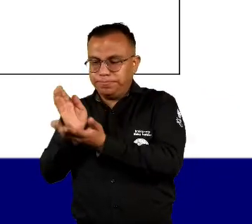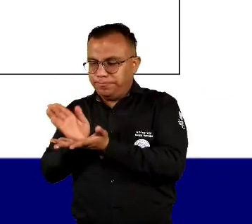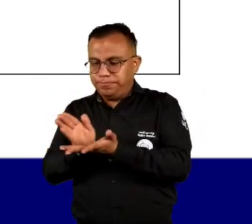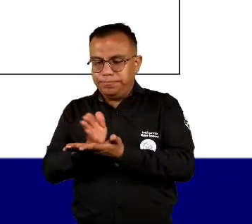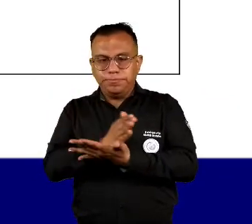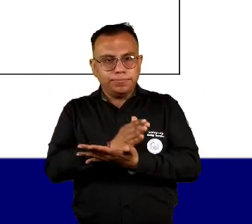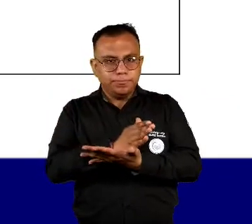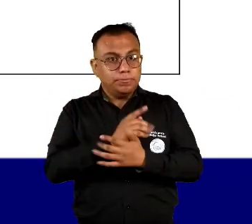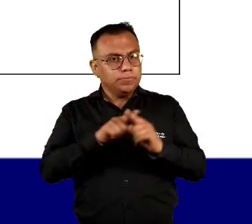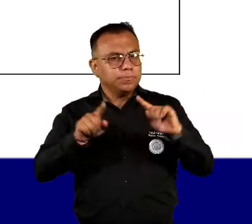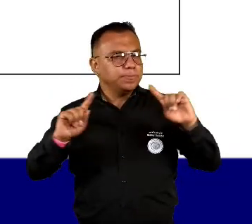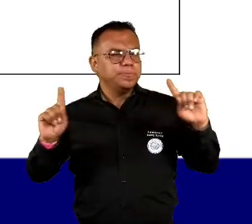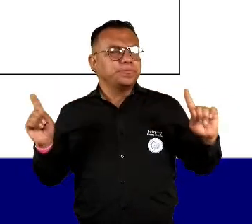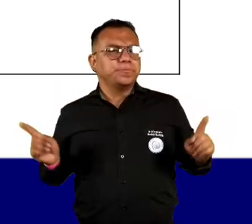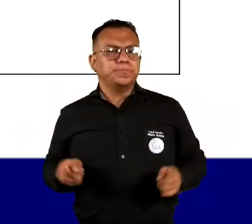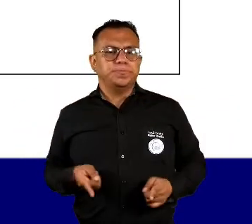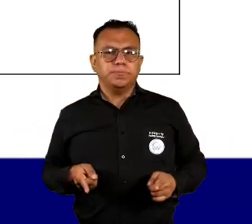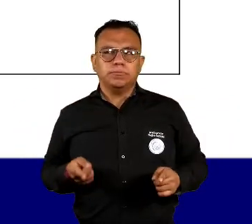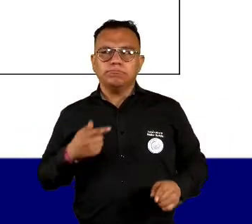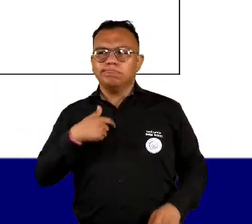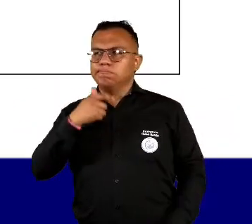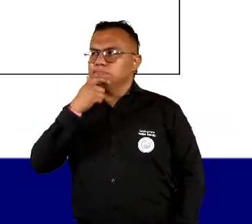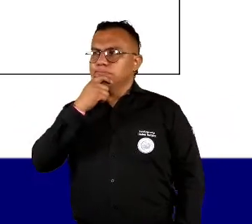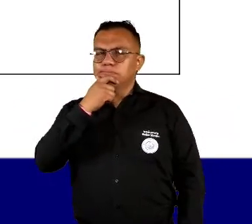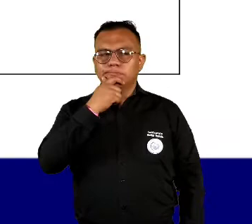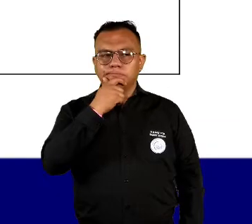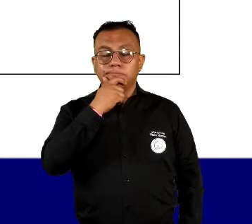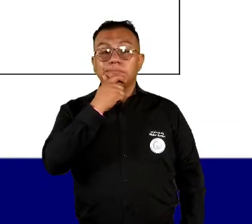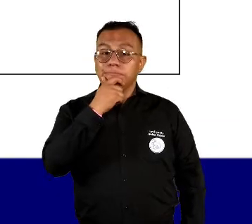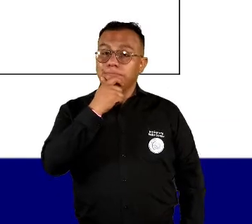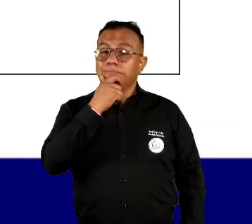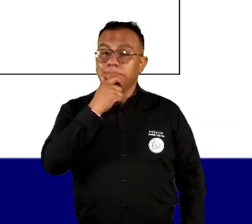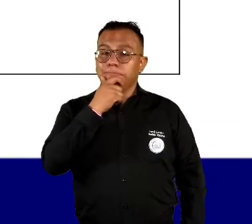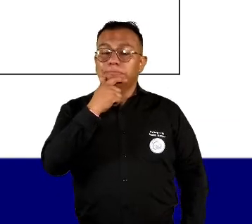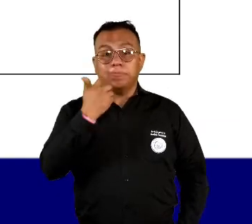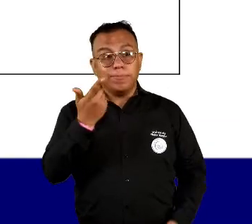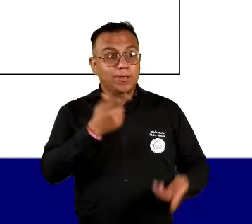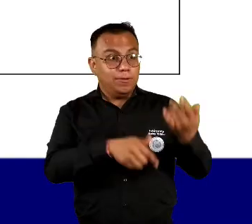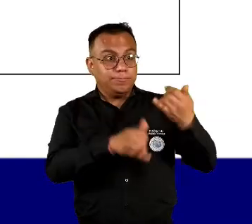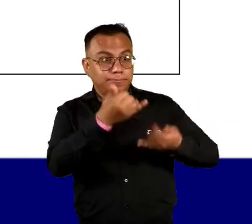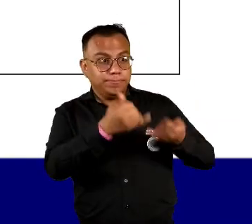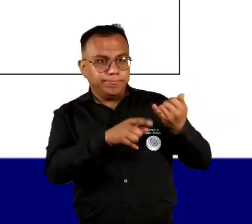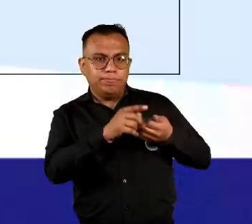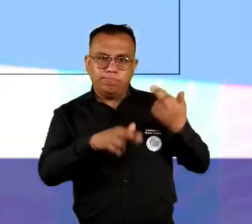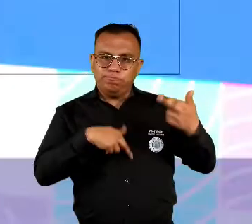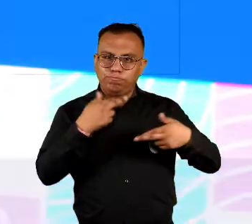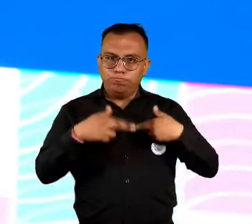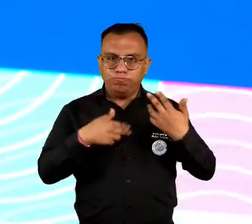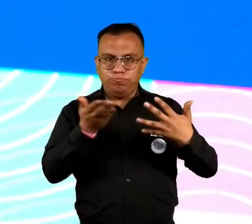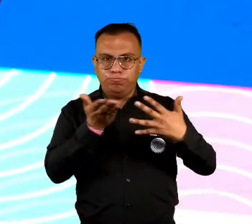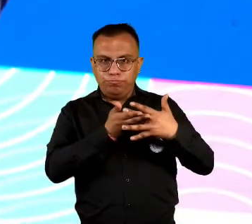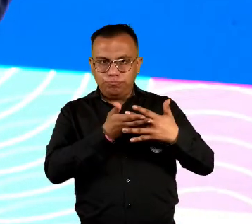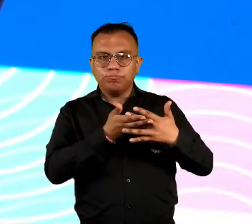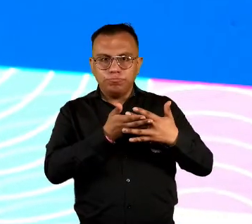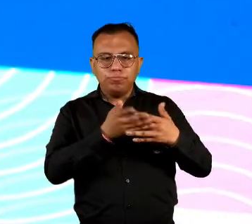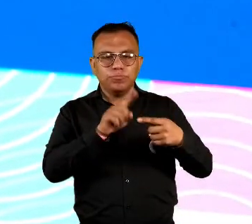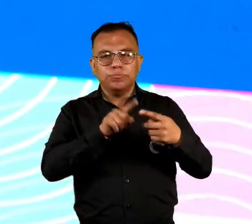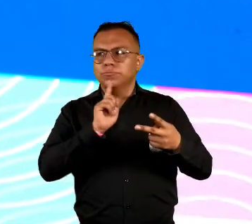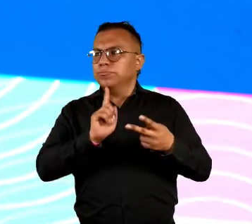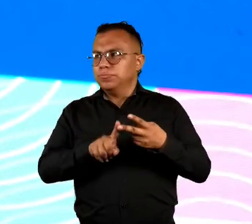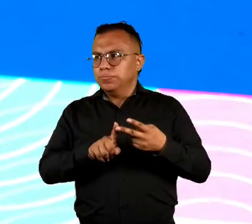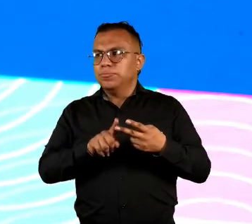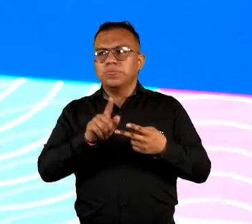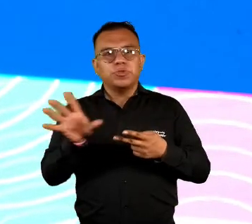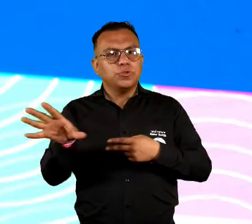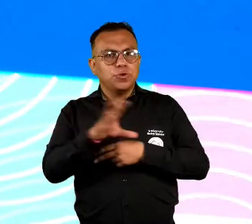para simplificarlo dijimos bueno tenemos los juegos para óxido de recreación los fans games por la cual